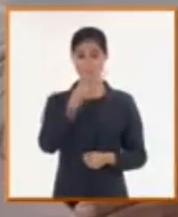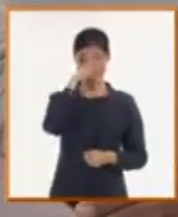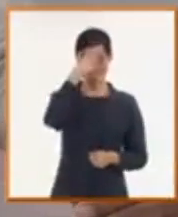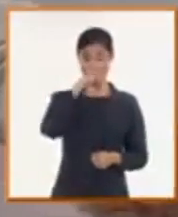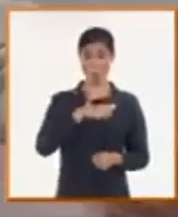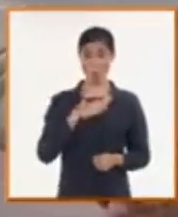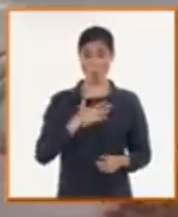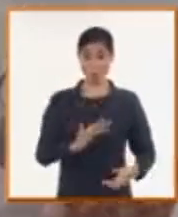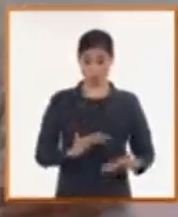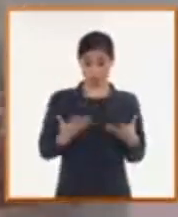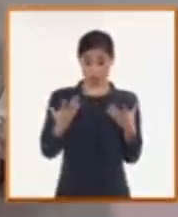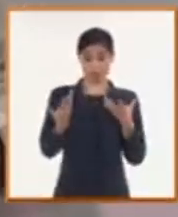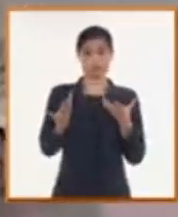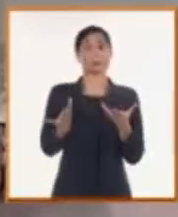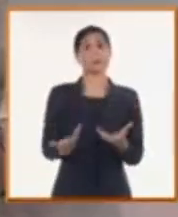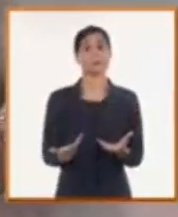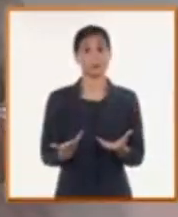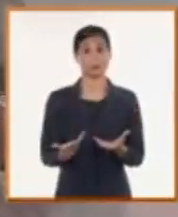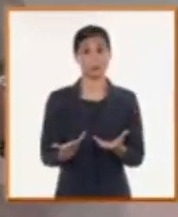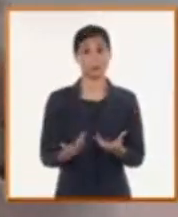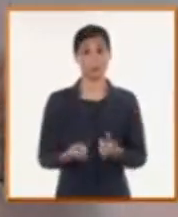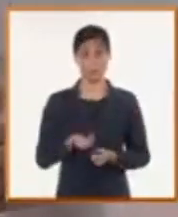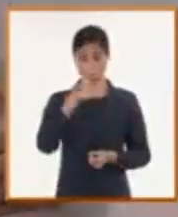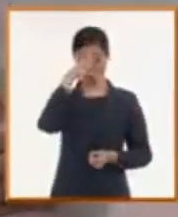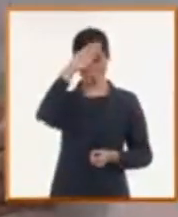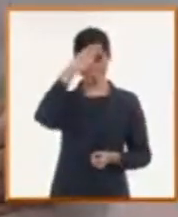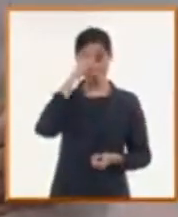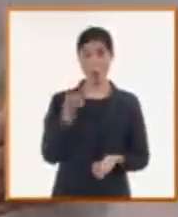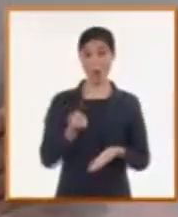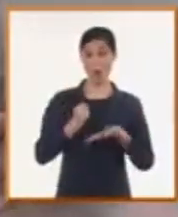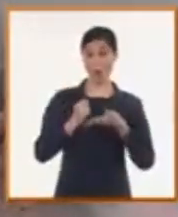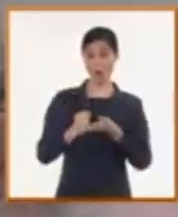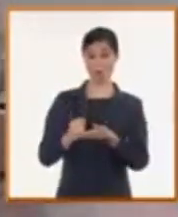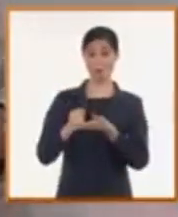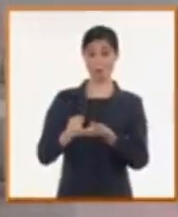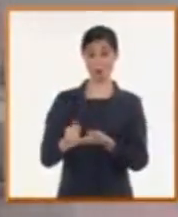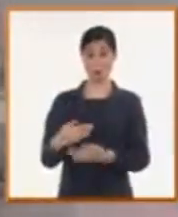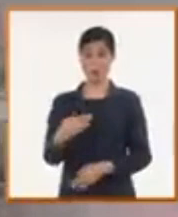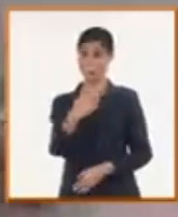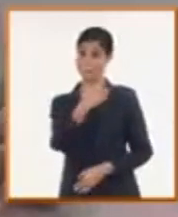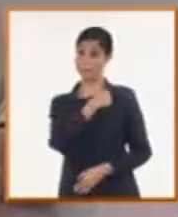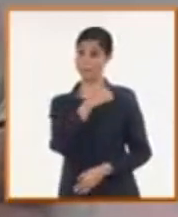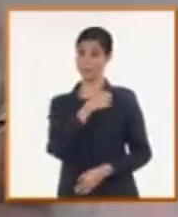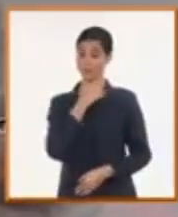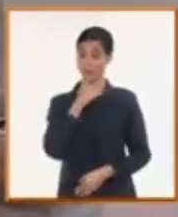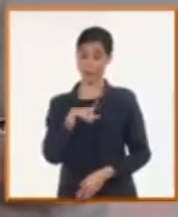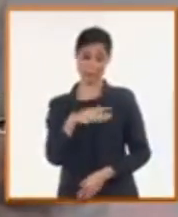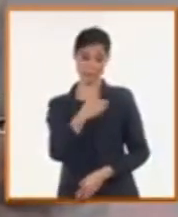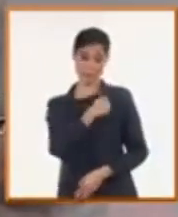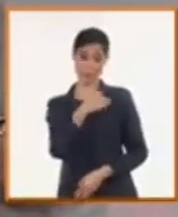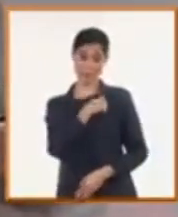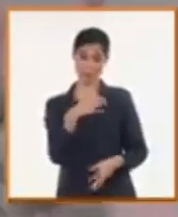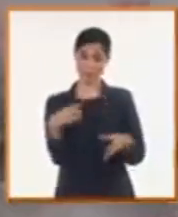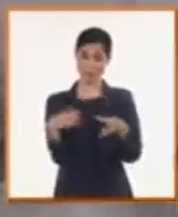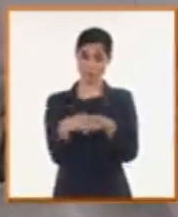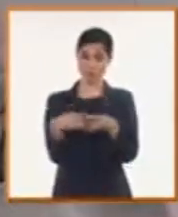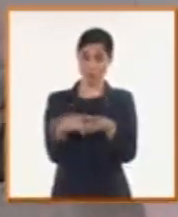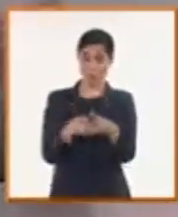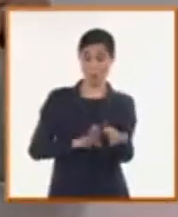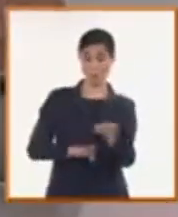de. Exacto. La encaramos, adoptamos estructuras militares más pequeñas, los grupos tácticos,